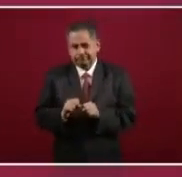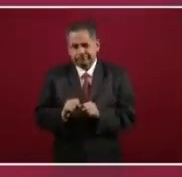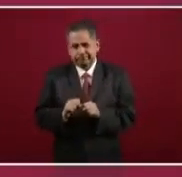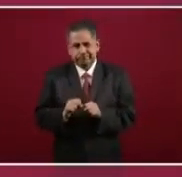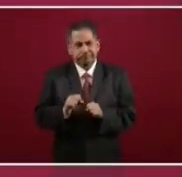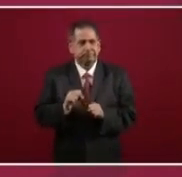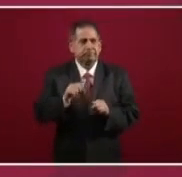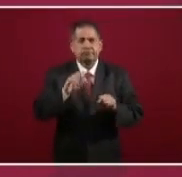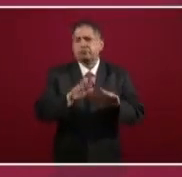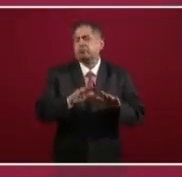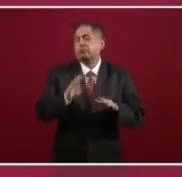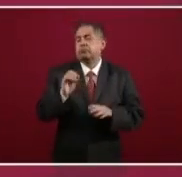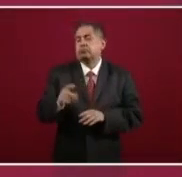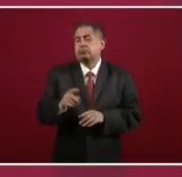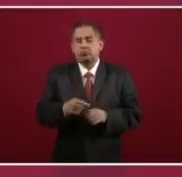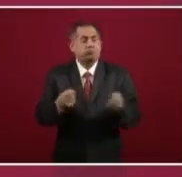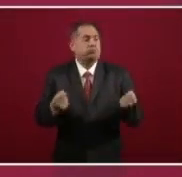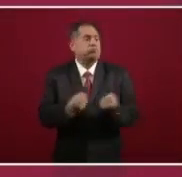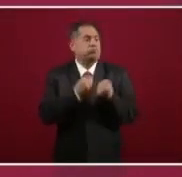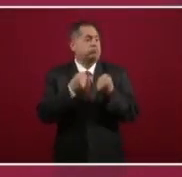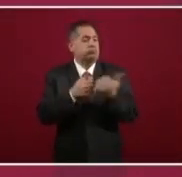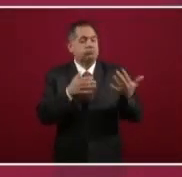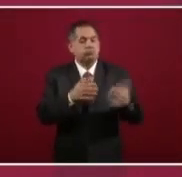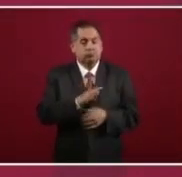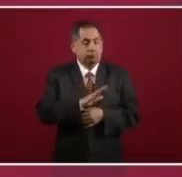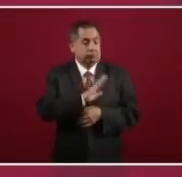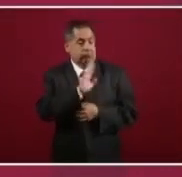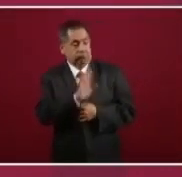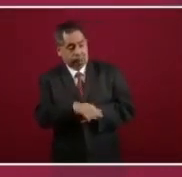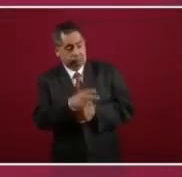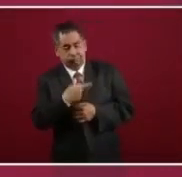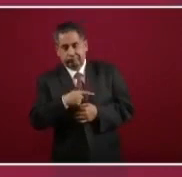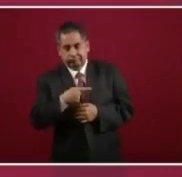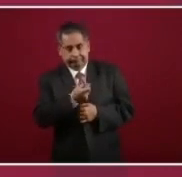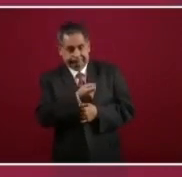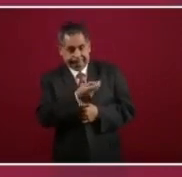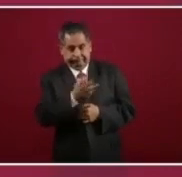en un enfrentamiento perdía la vida